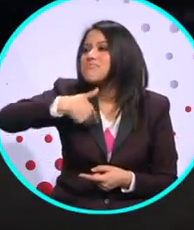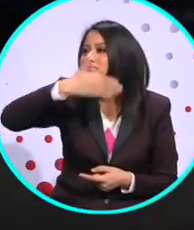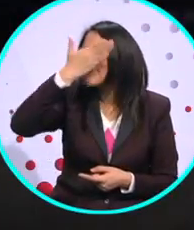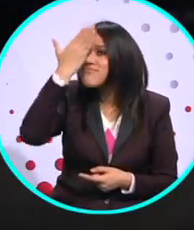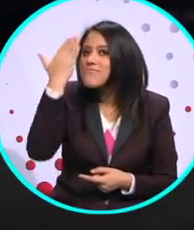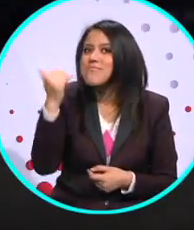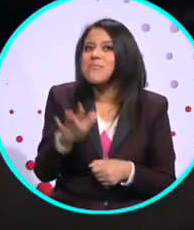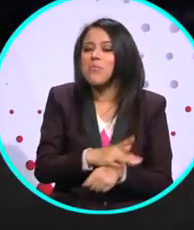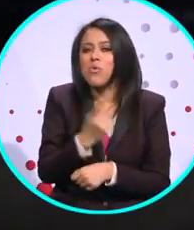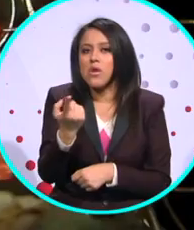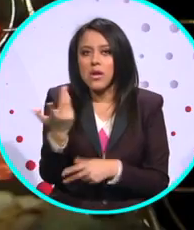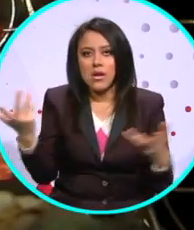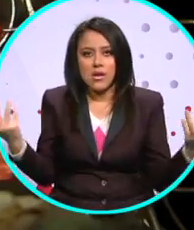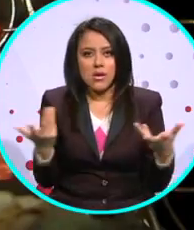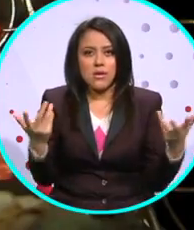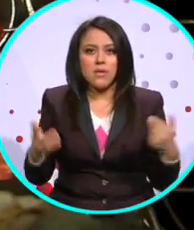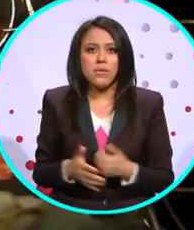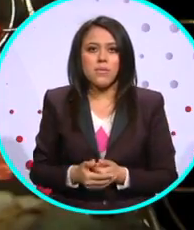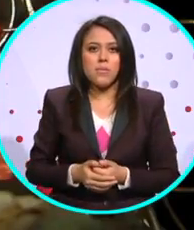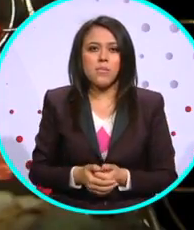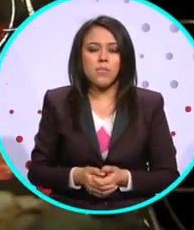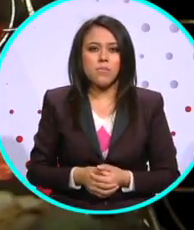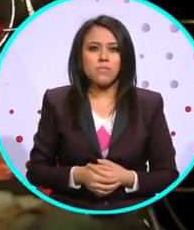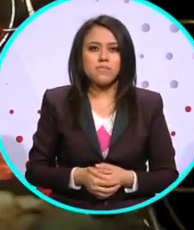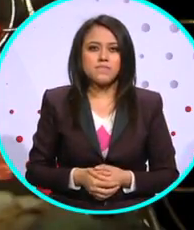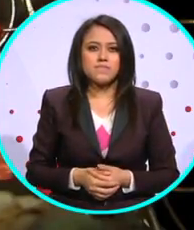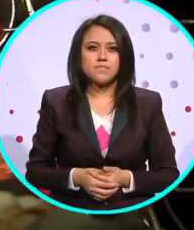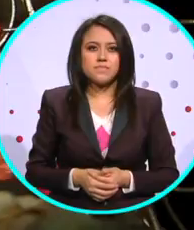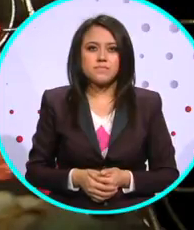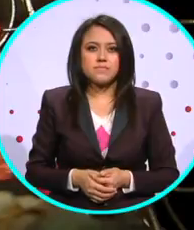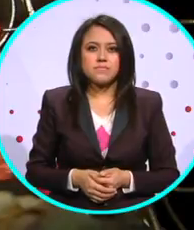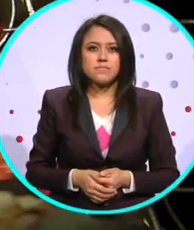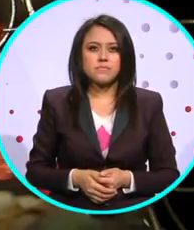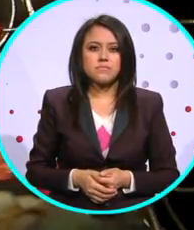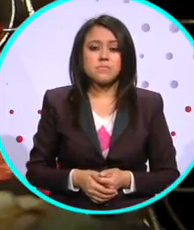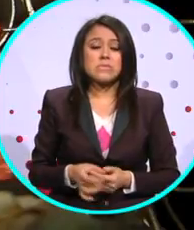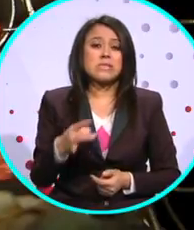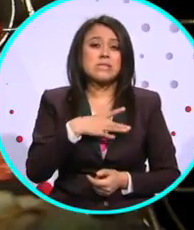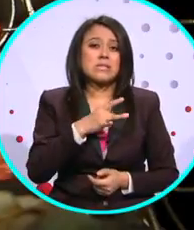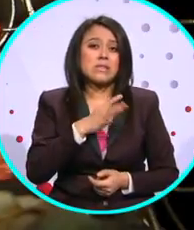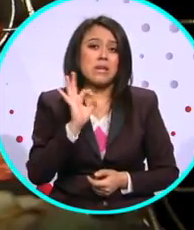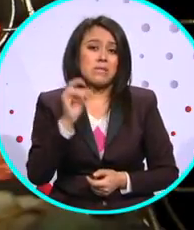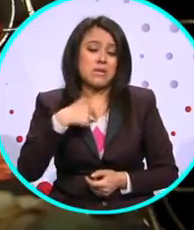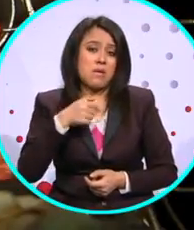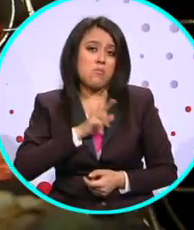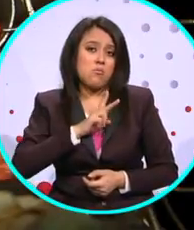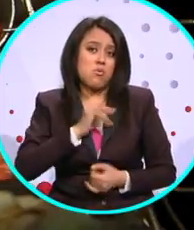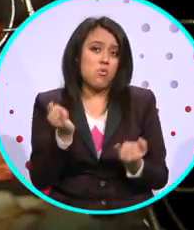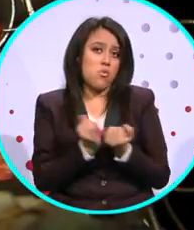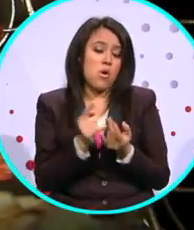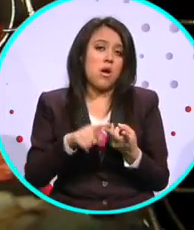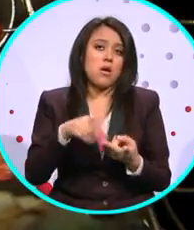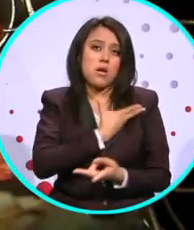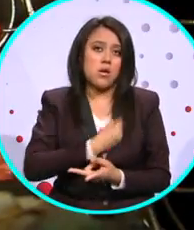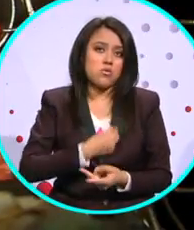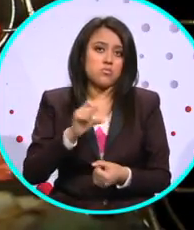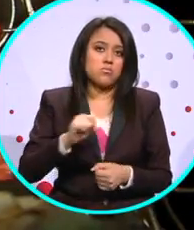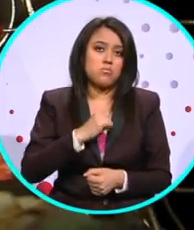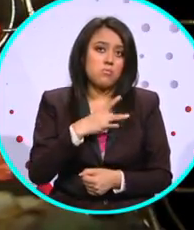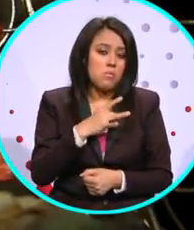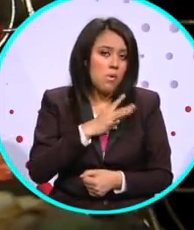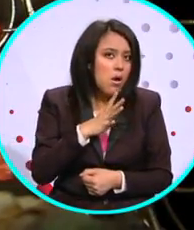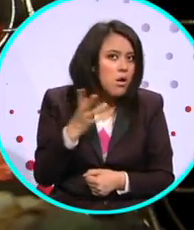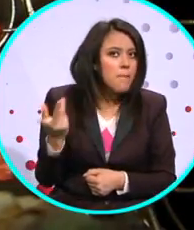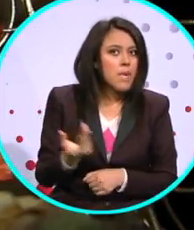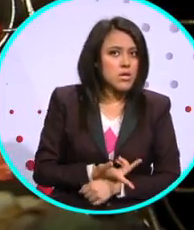que él toma cartas en el asunto. Tengo temor de que me vaya a pasar algo a mí, a mis hijos,